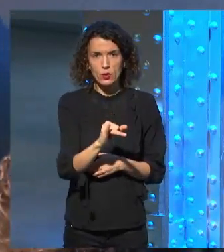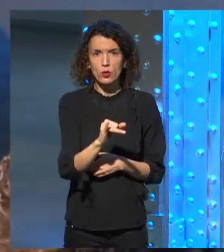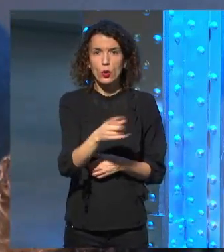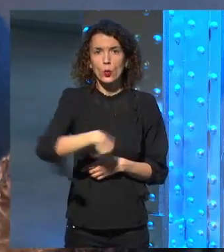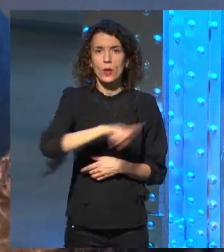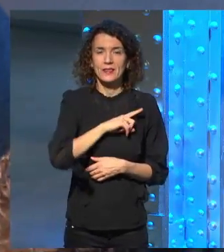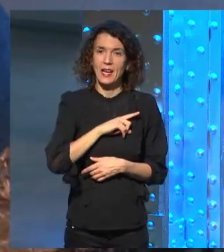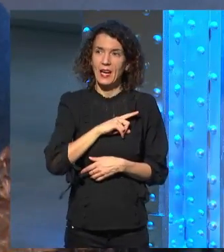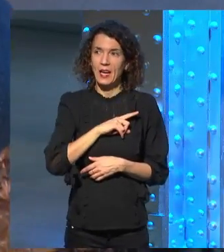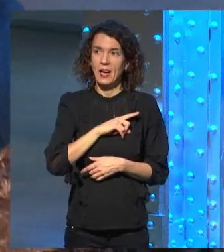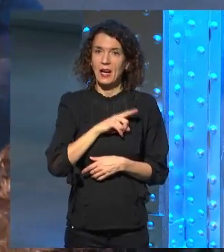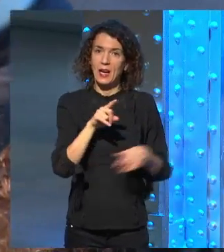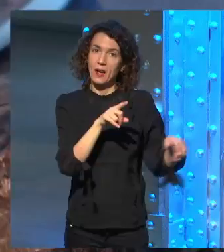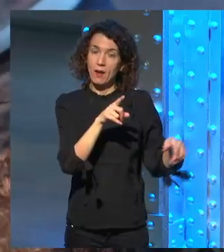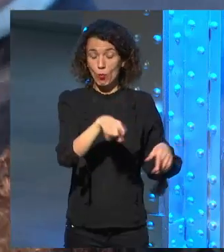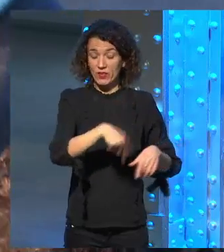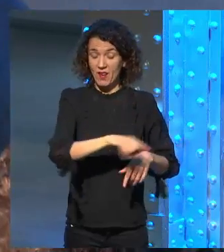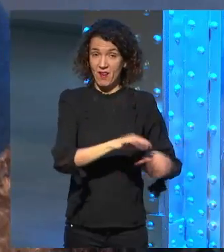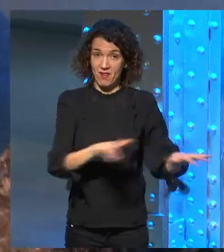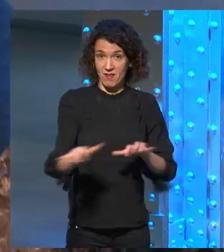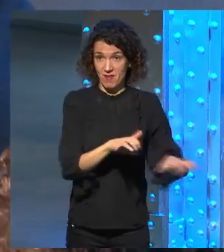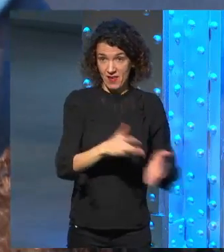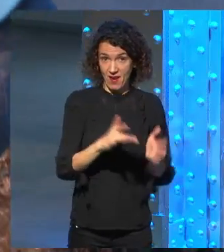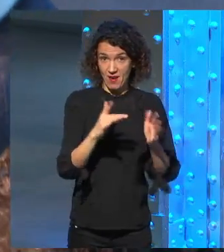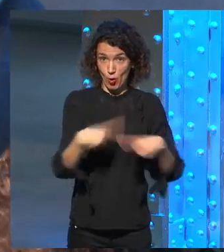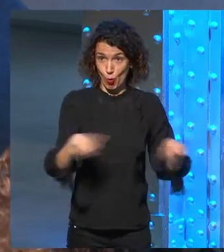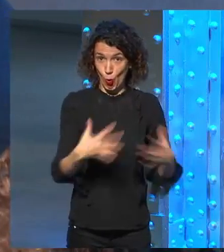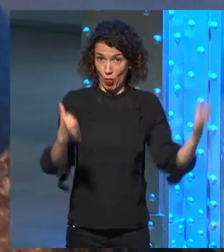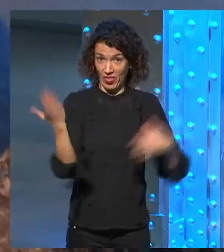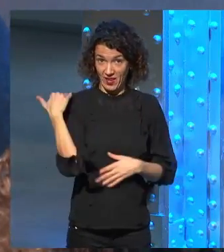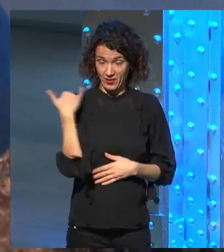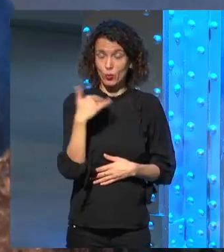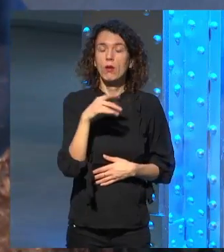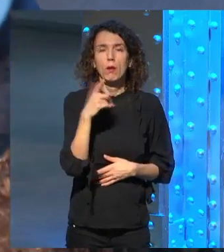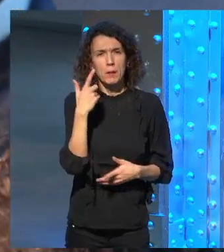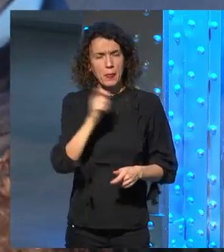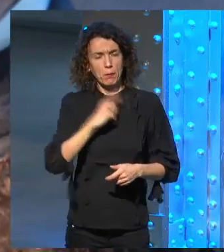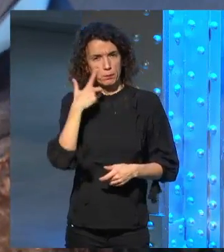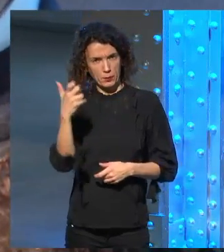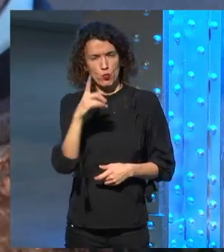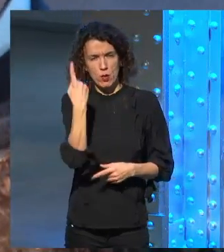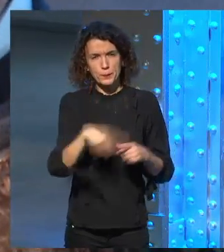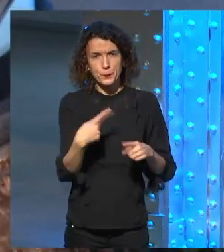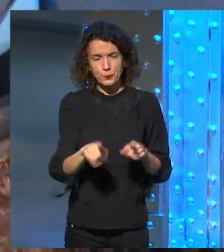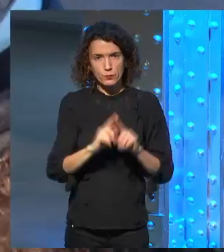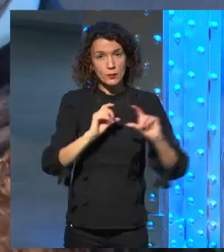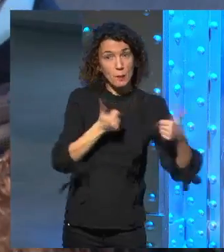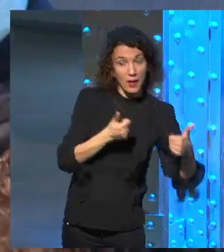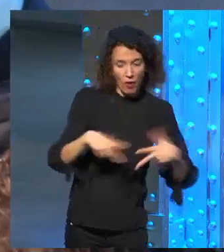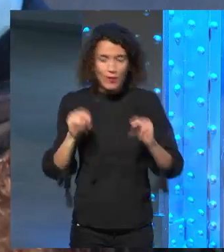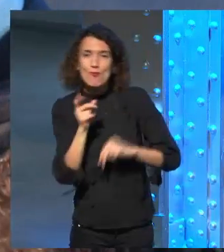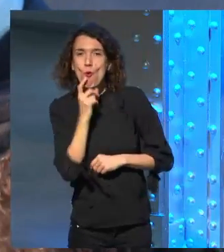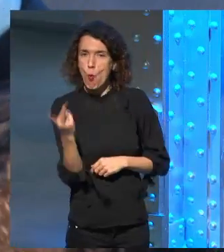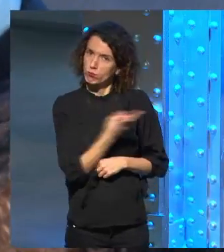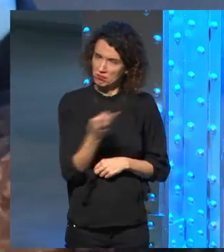en vuestra interpretación, ¿no? Sí. Y hay una cosa también que me llama mucho la atención, y es cómo se empieza y cómo se termina,